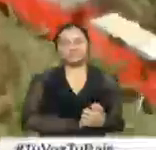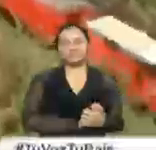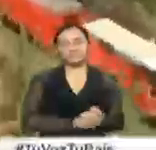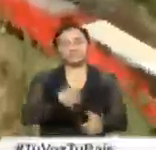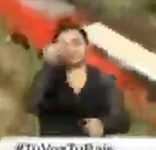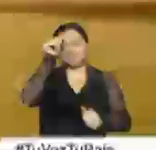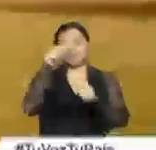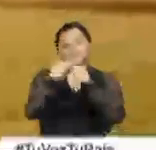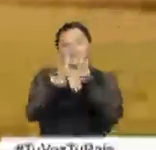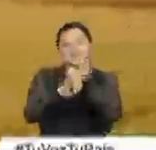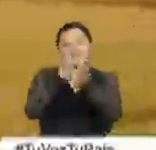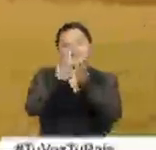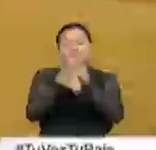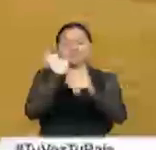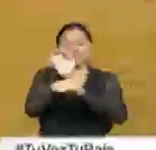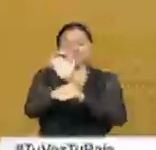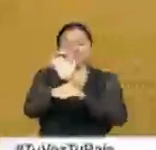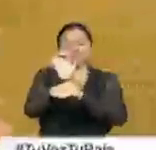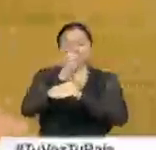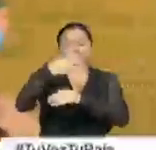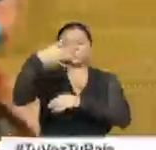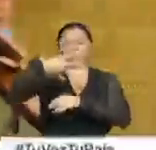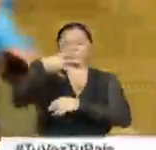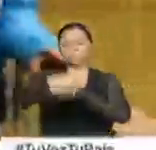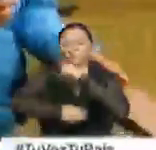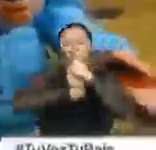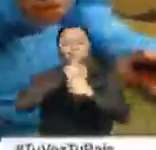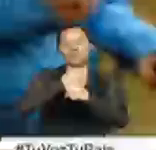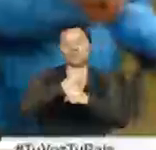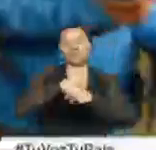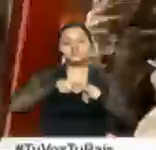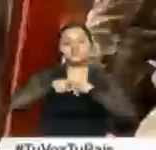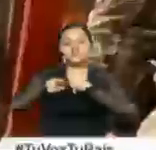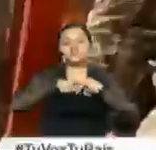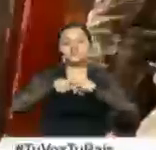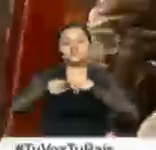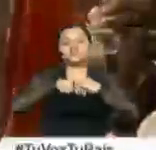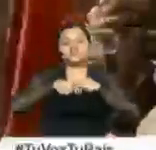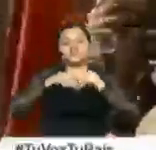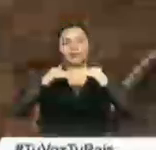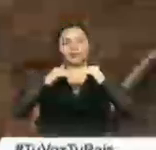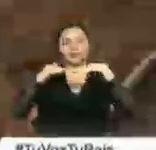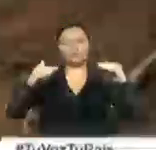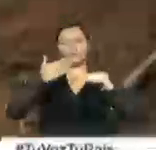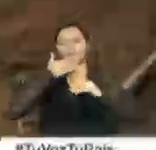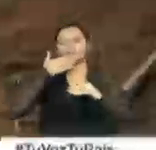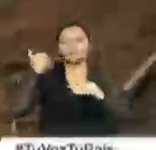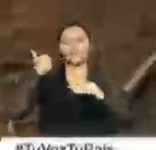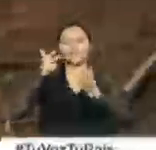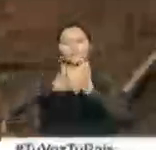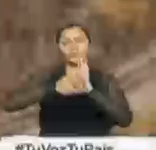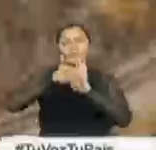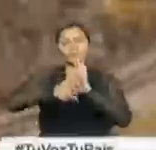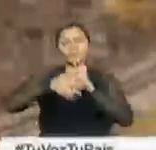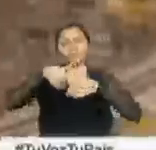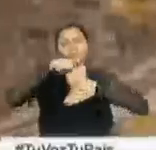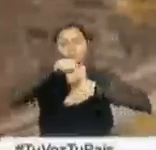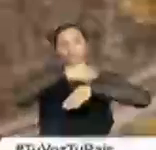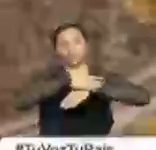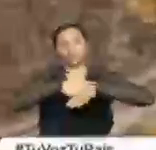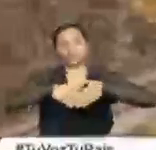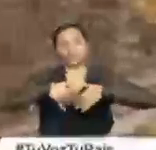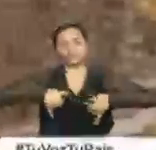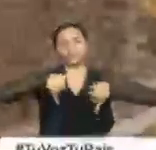Recuerde que el tren crucero de Ecuador, por cuarto año consecutivo, competirá en la categoría Mejor Tren de Lujo de Sudamérica en los World